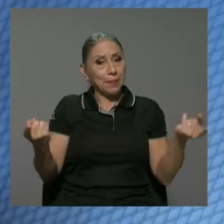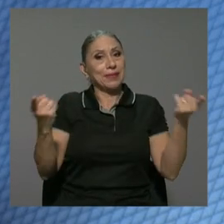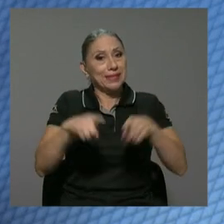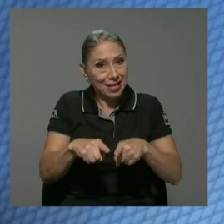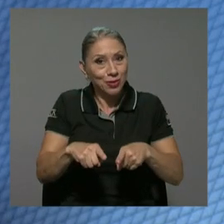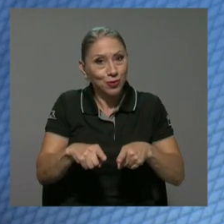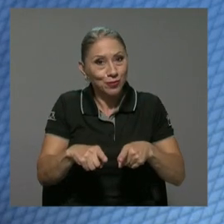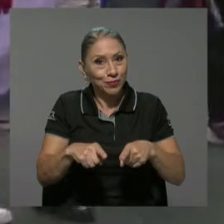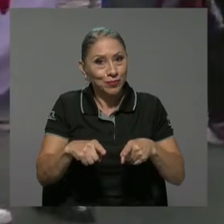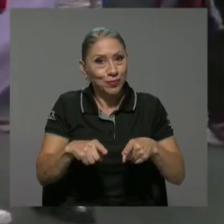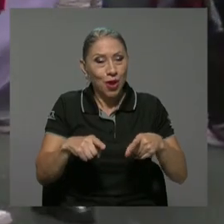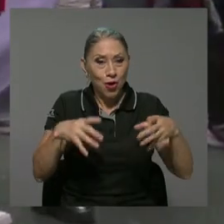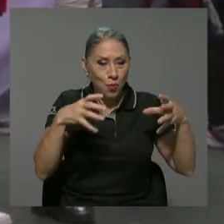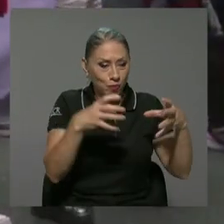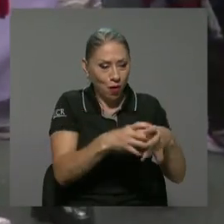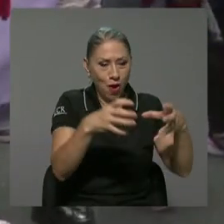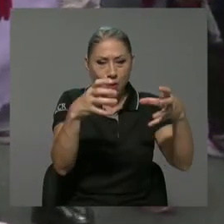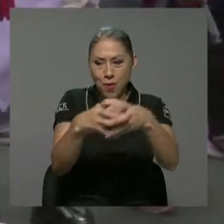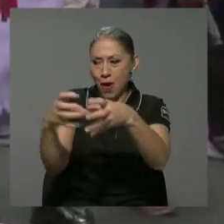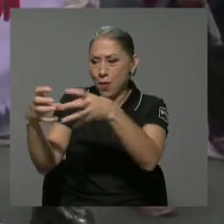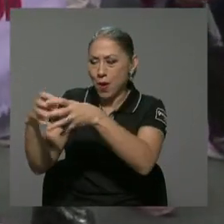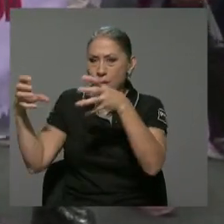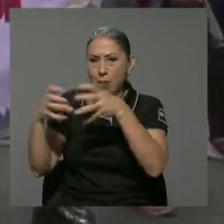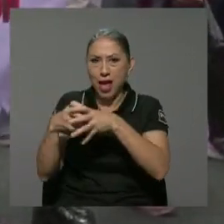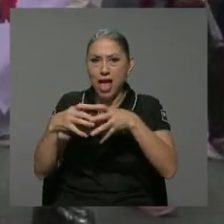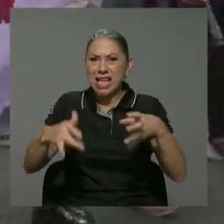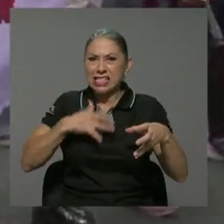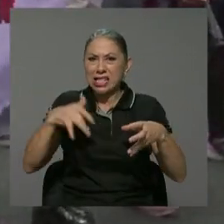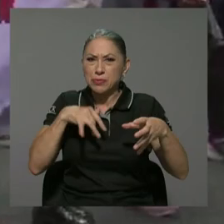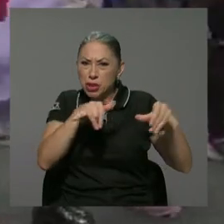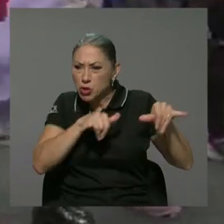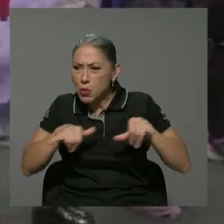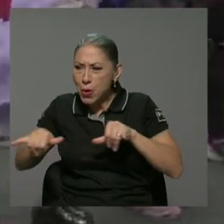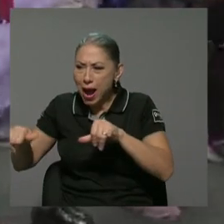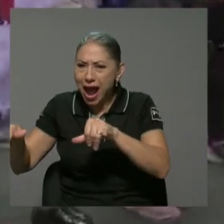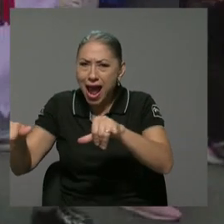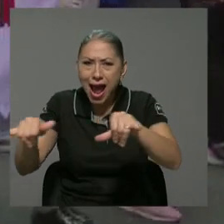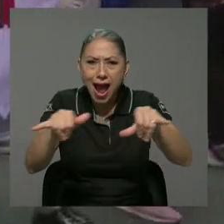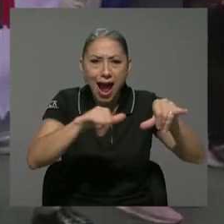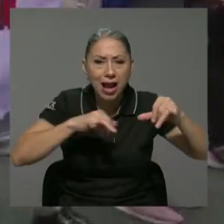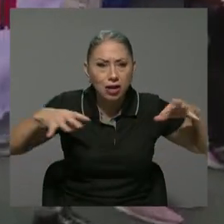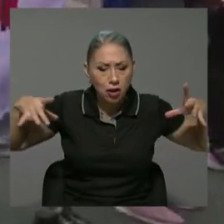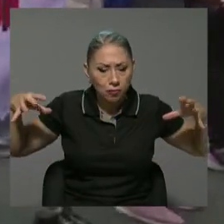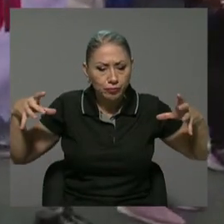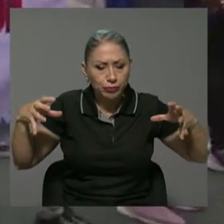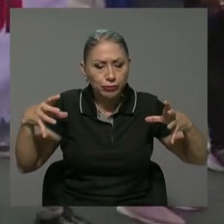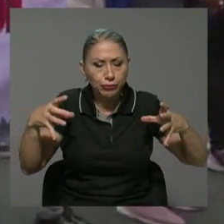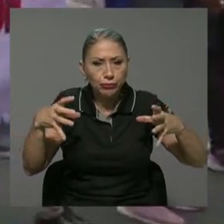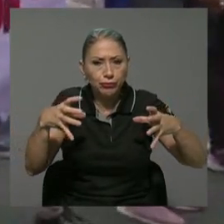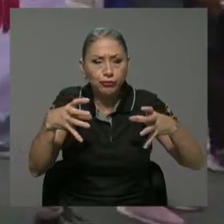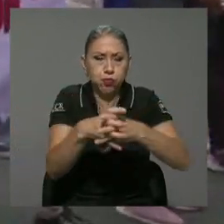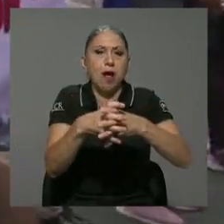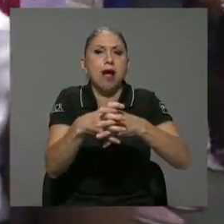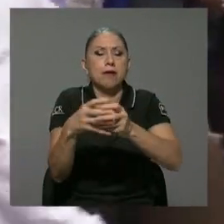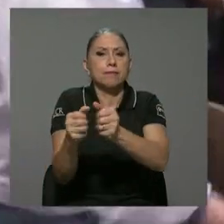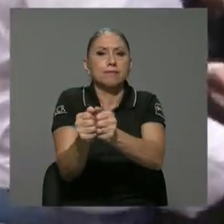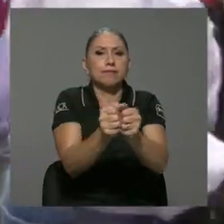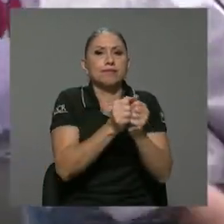una forma colectiva de indignación que tenemos en este momento a partir de una política totalmente